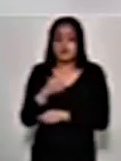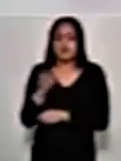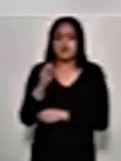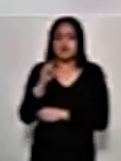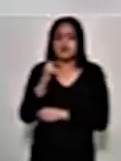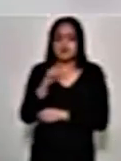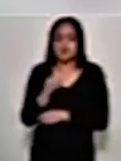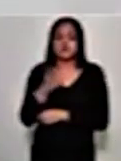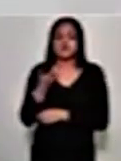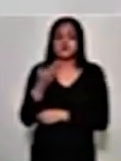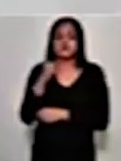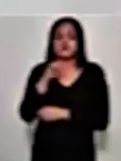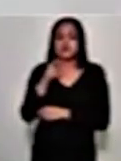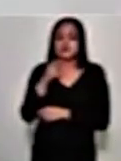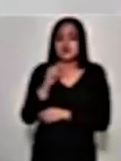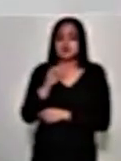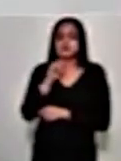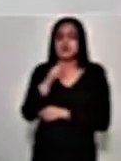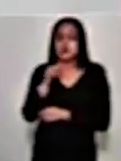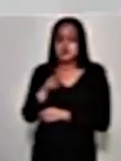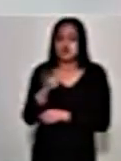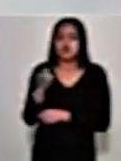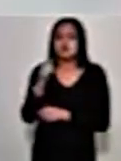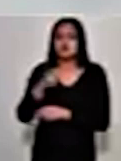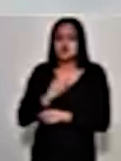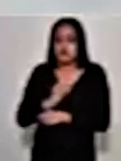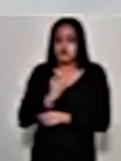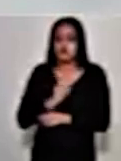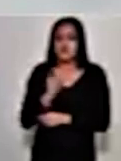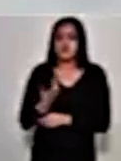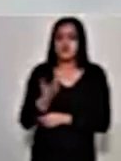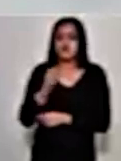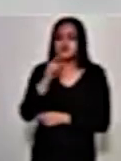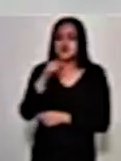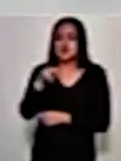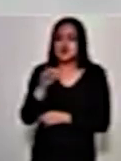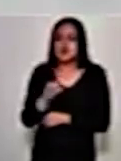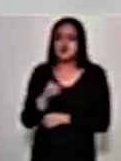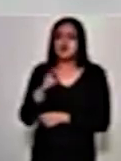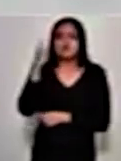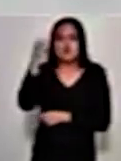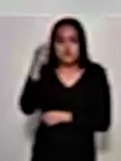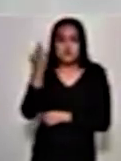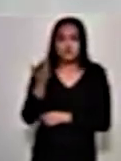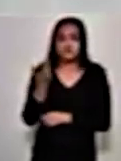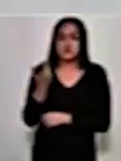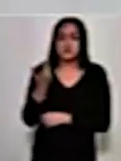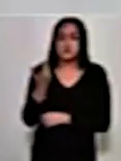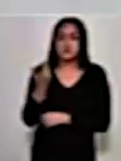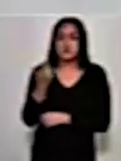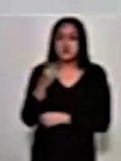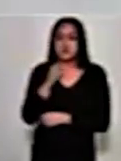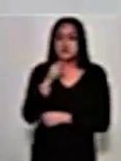Coronango, Huejotzingo, Izúcar de Matamoros, Tehuacán, San Antonio Cañada, San Andrés Cholula. Ya